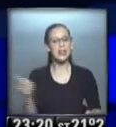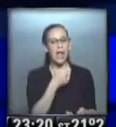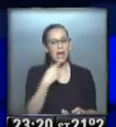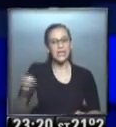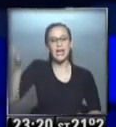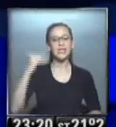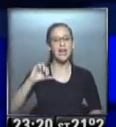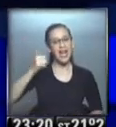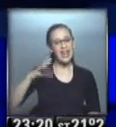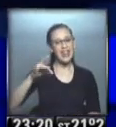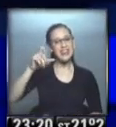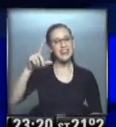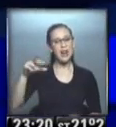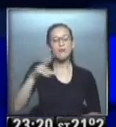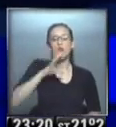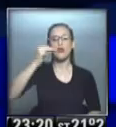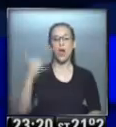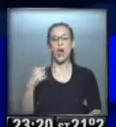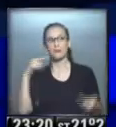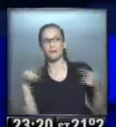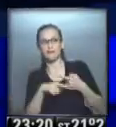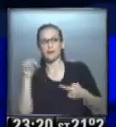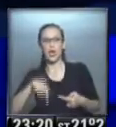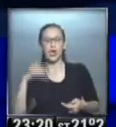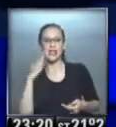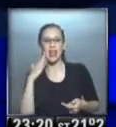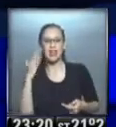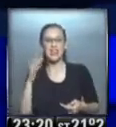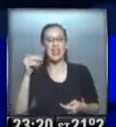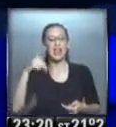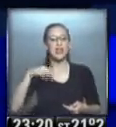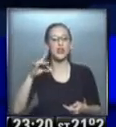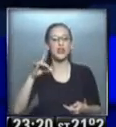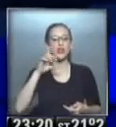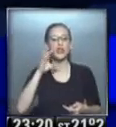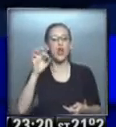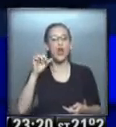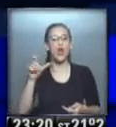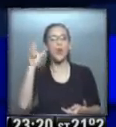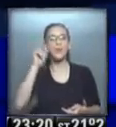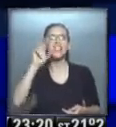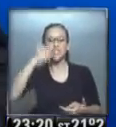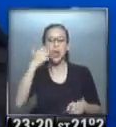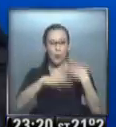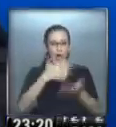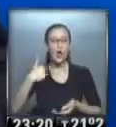ganado Juan Martín del Potro y ya tiene rival, porque esta tarde Novak Djokovic venció a Federer y en un ratito repasamos el